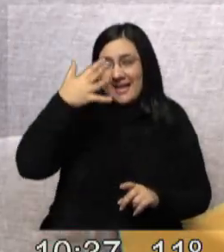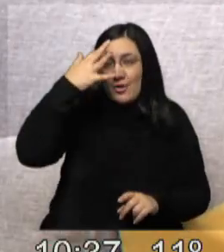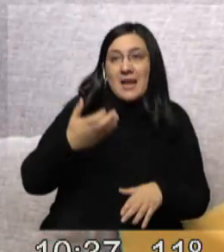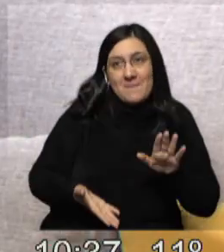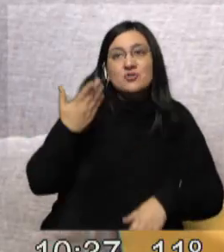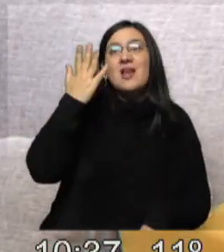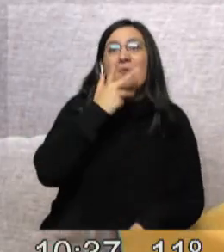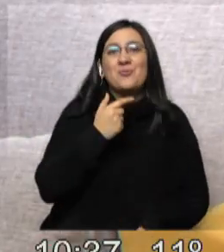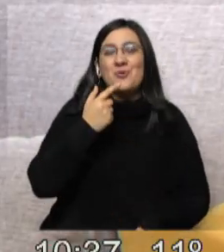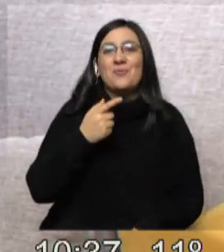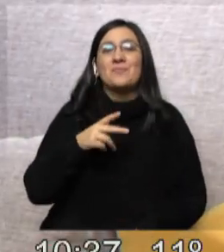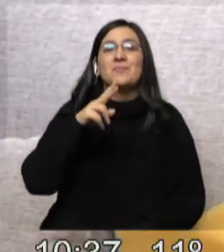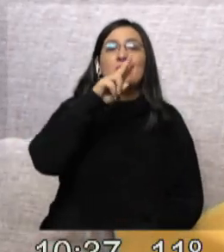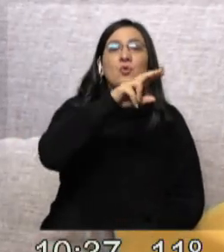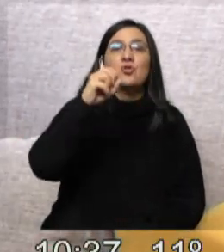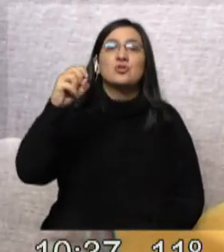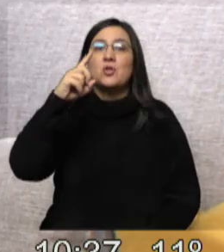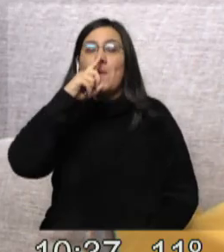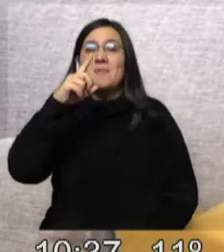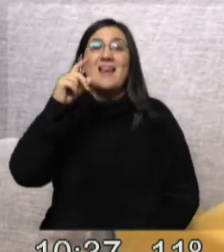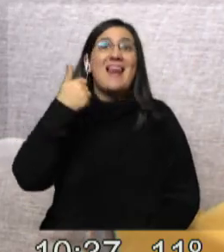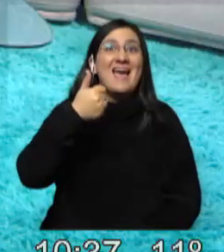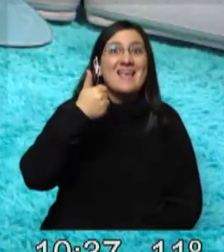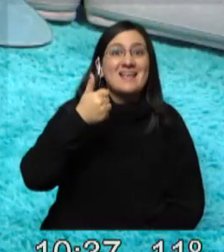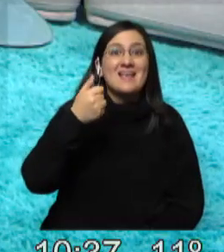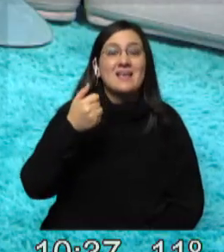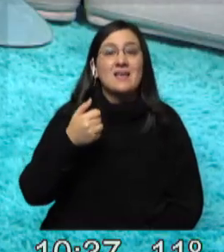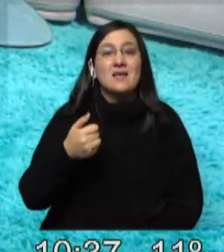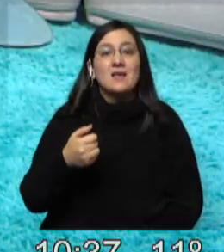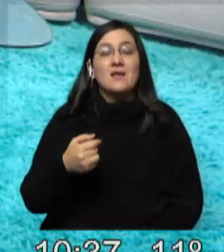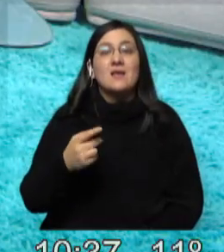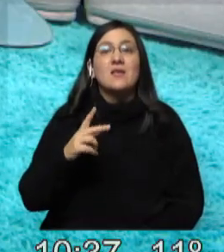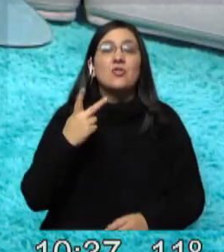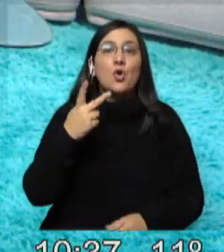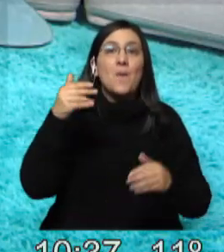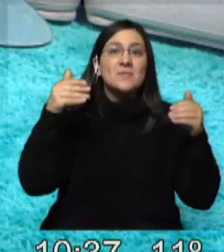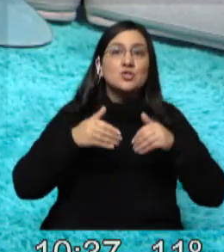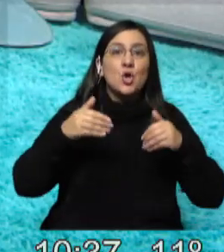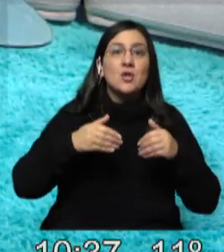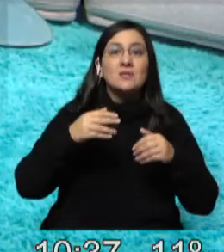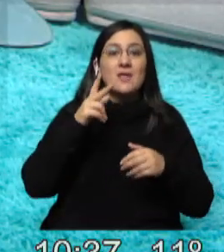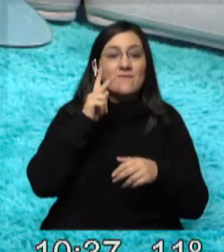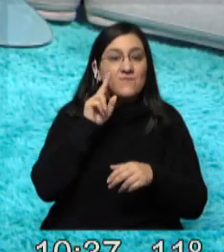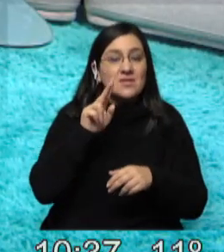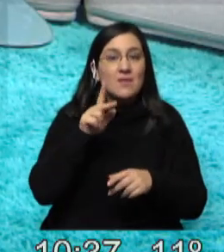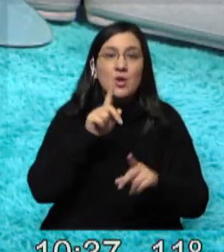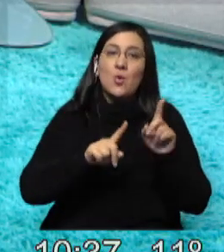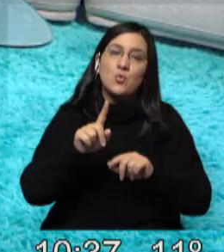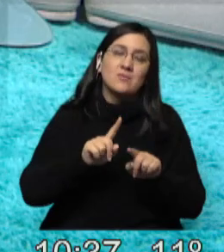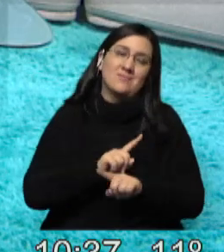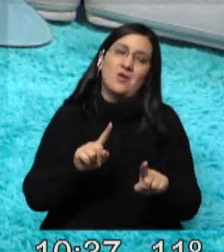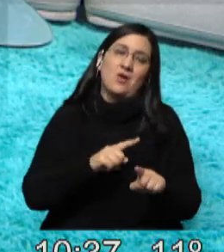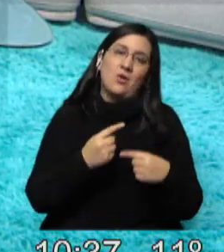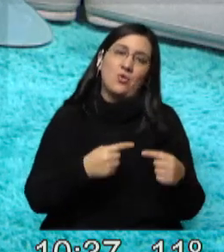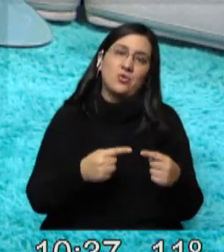no sé si 200.000 likes o más. Y más de 2 millones de reproducciones. Y algunos, che, eso no va más. Y